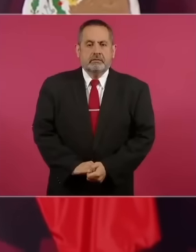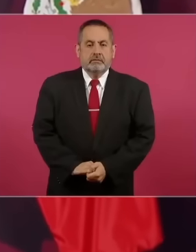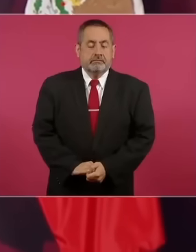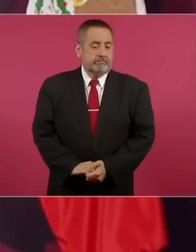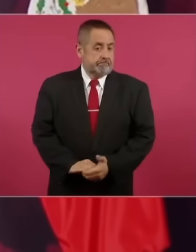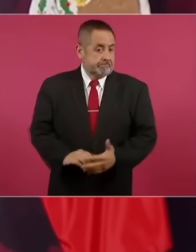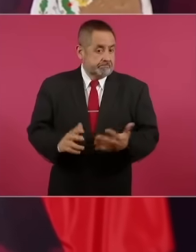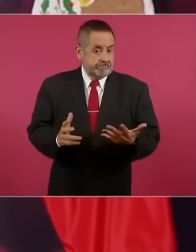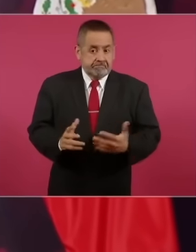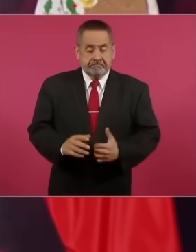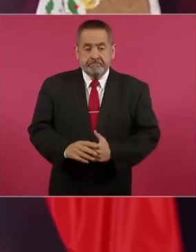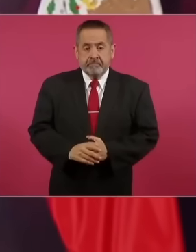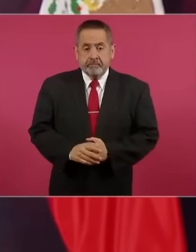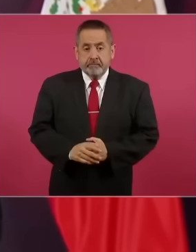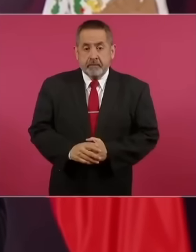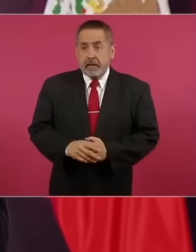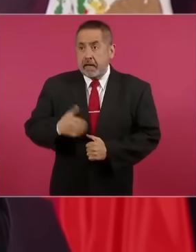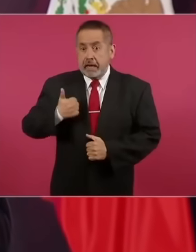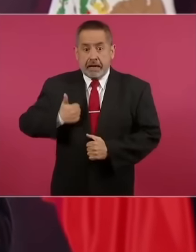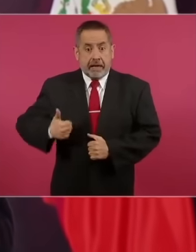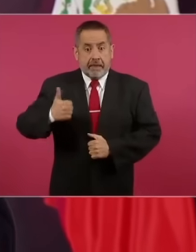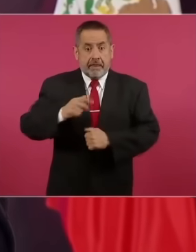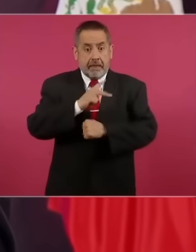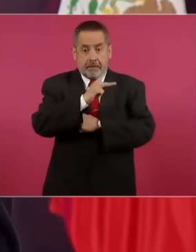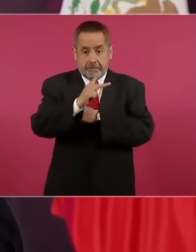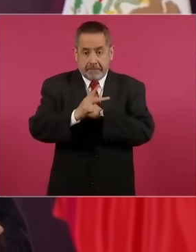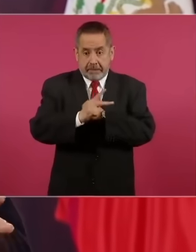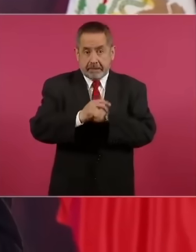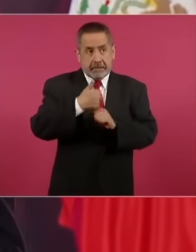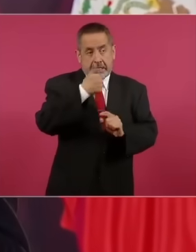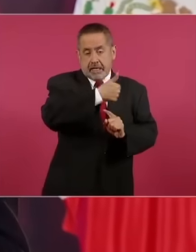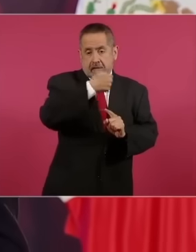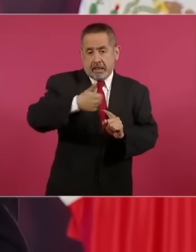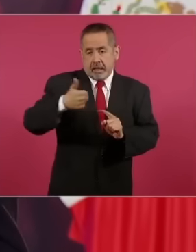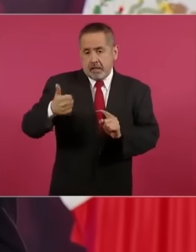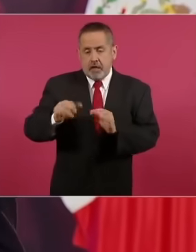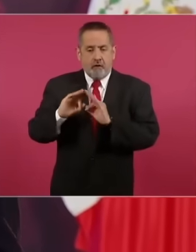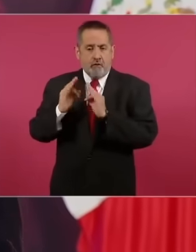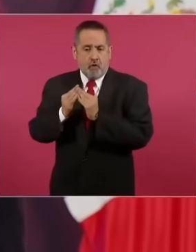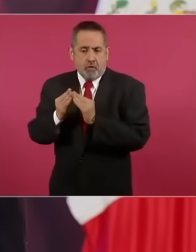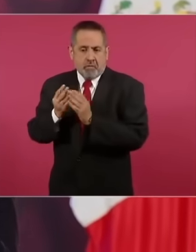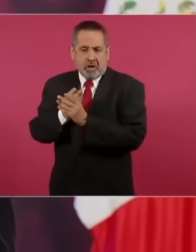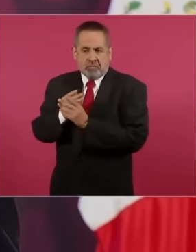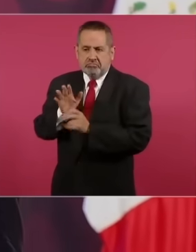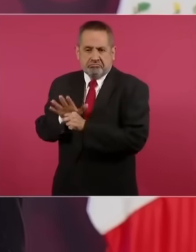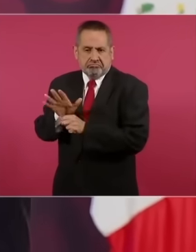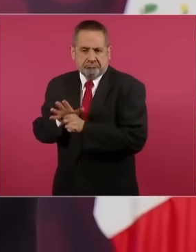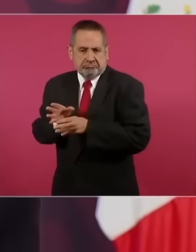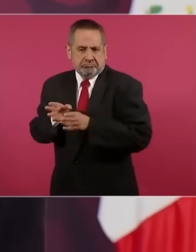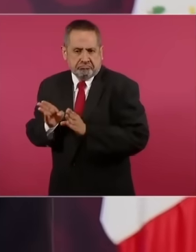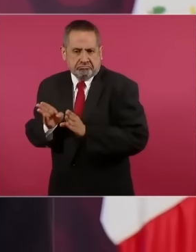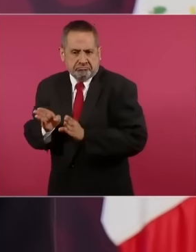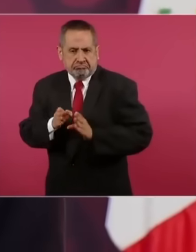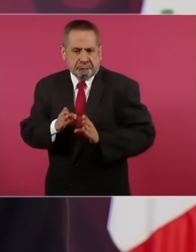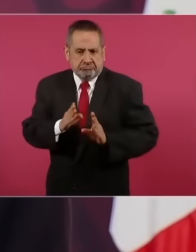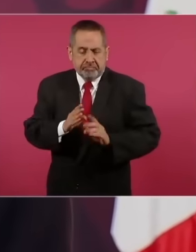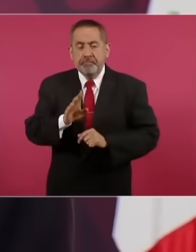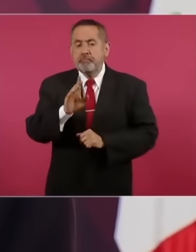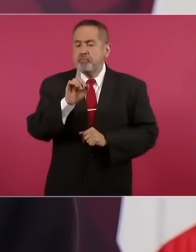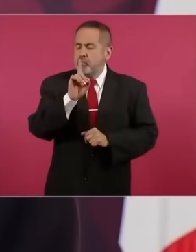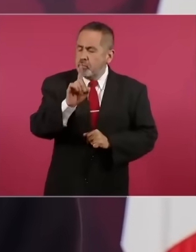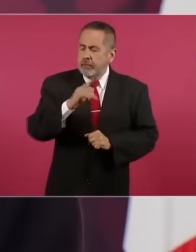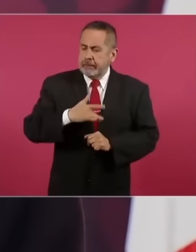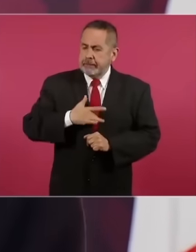Entonces, cada país tiene sus propias características. Una de las cosas que yo valoro